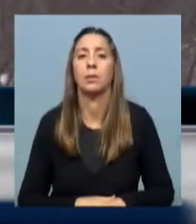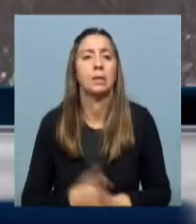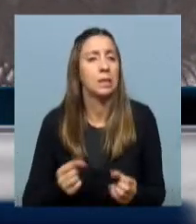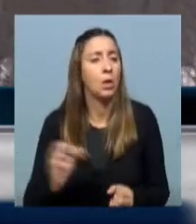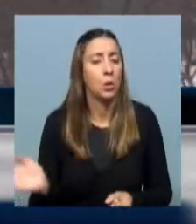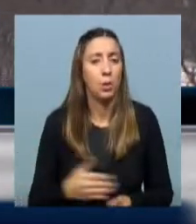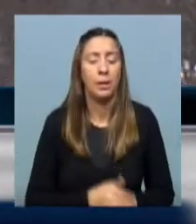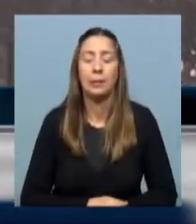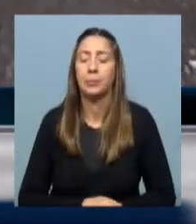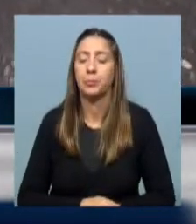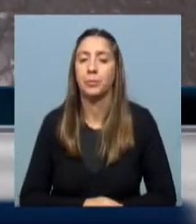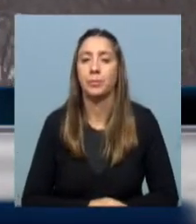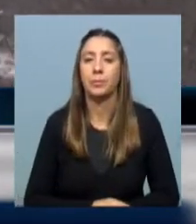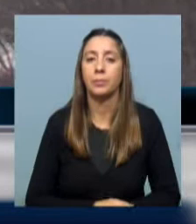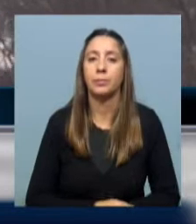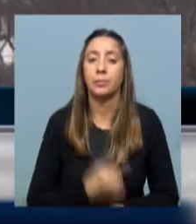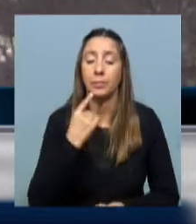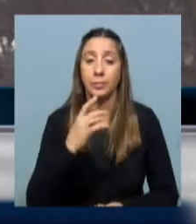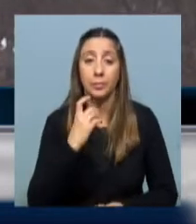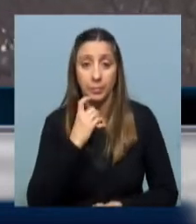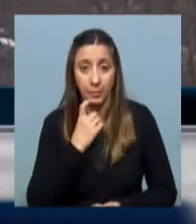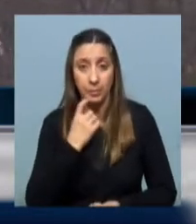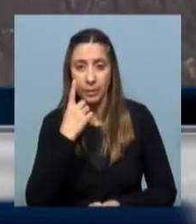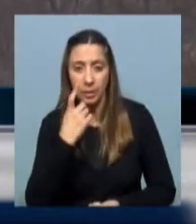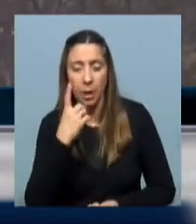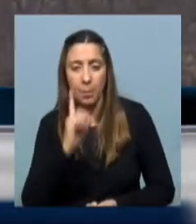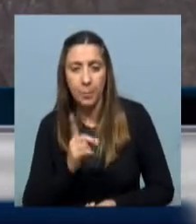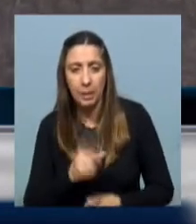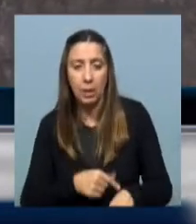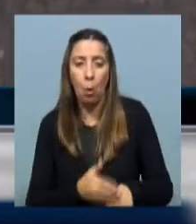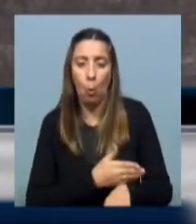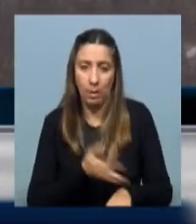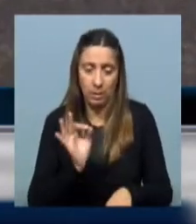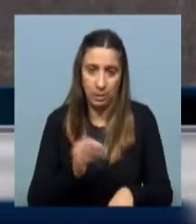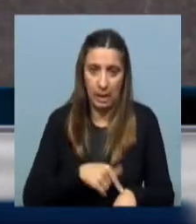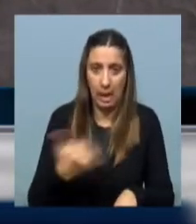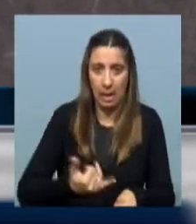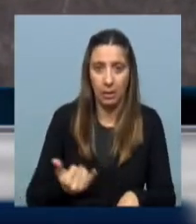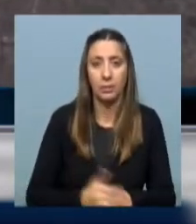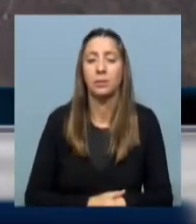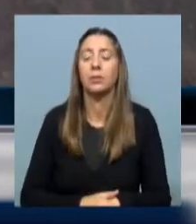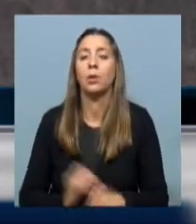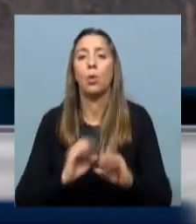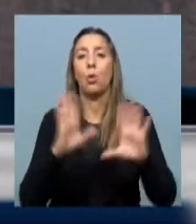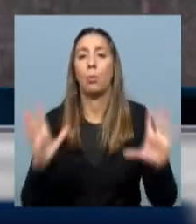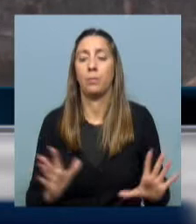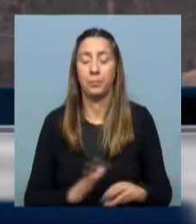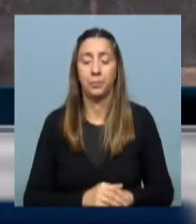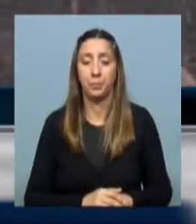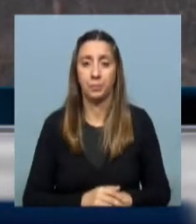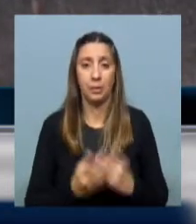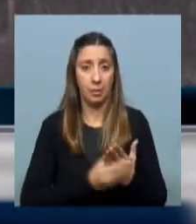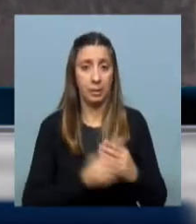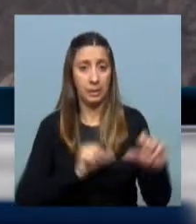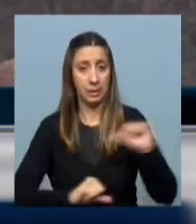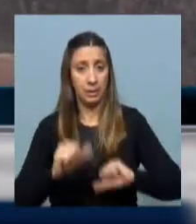seco. Bueno, me hablaba de que San Luis tiene un sistema para detectar peligros tempranos, como detectar por satélites el inicio del fuego. Lo hace el Ministerio